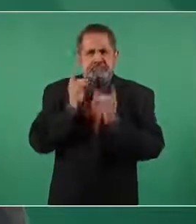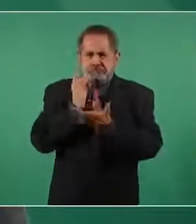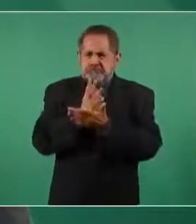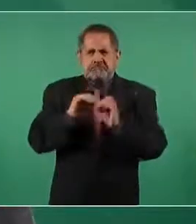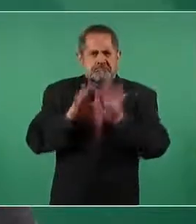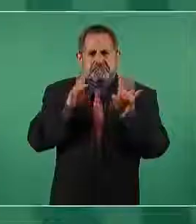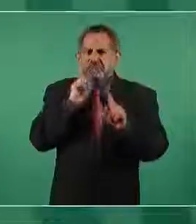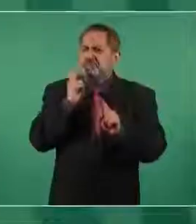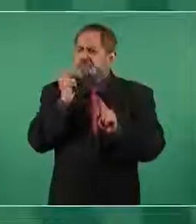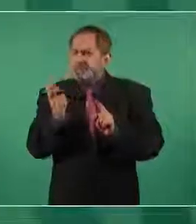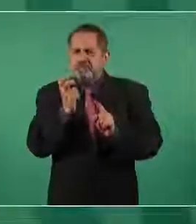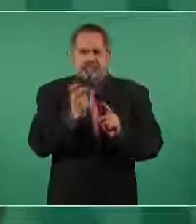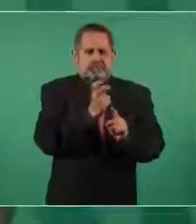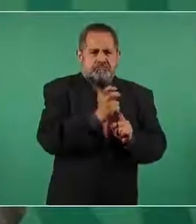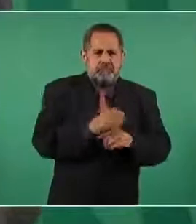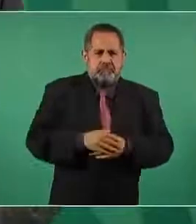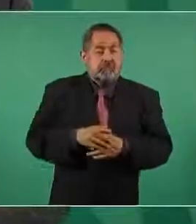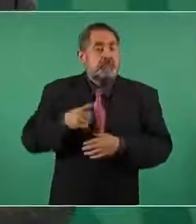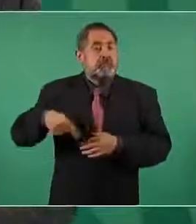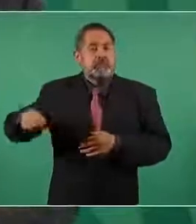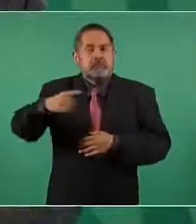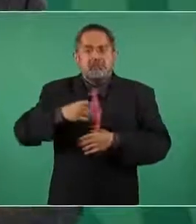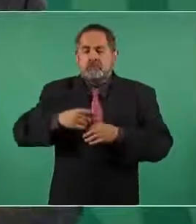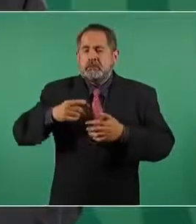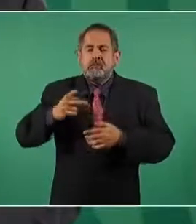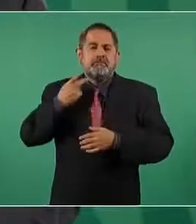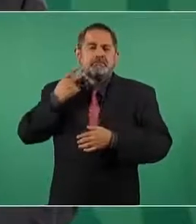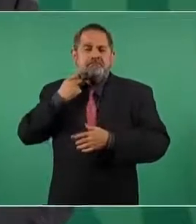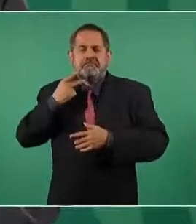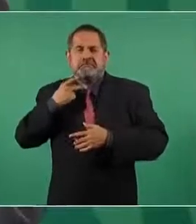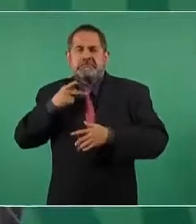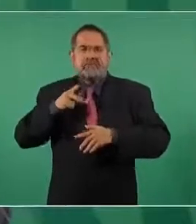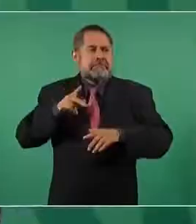también menos inestabilidad política.